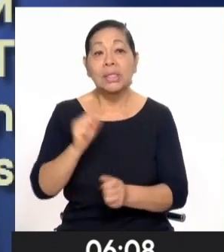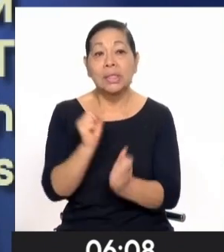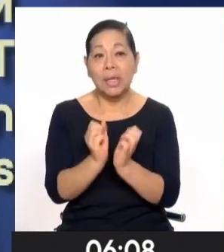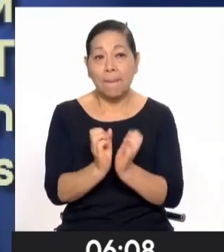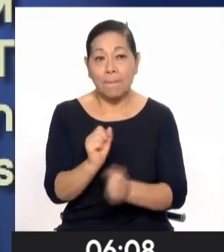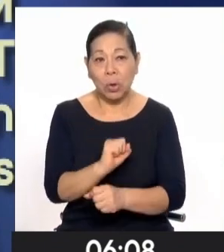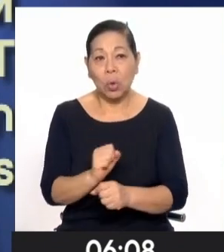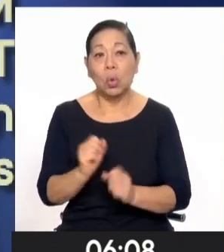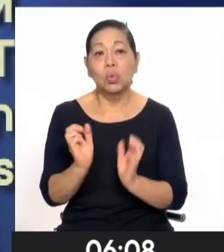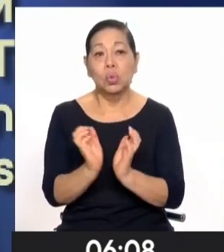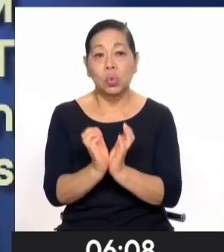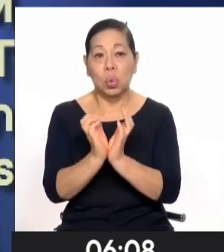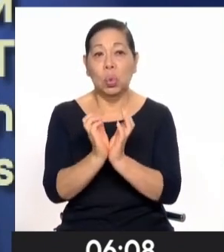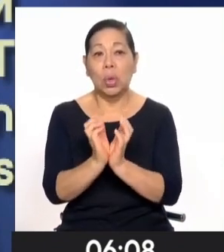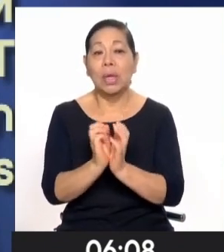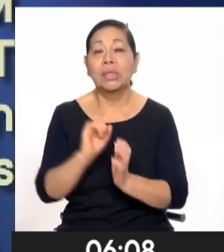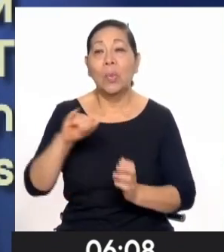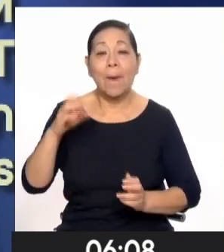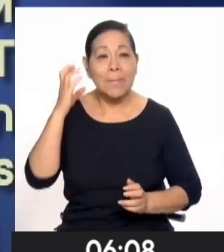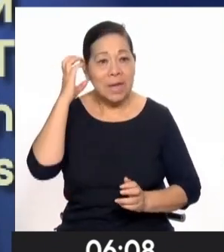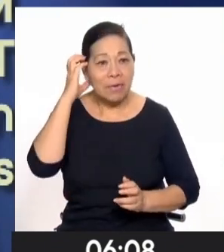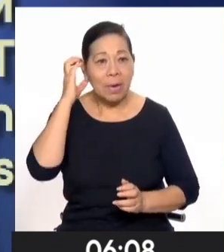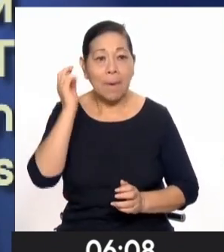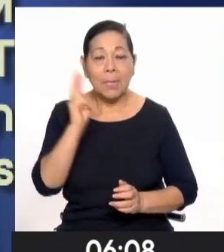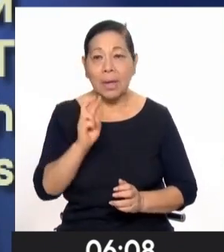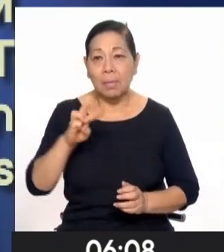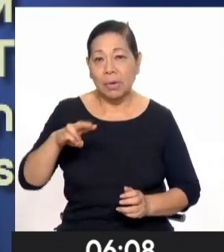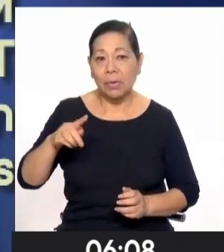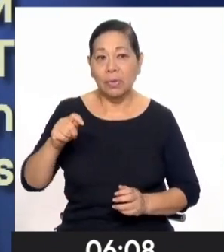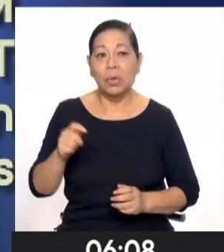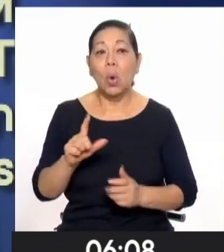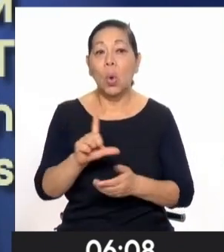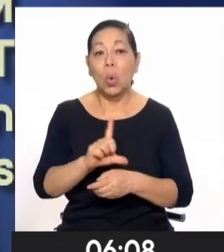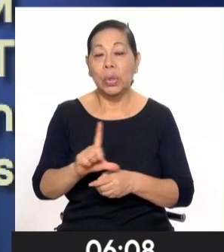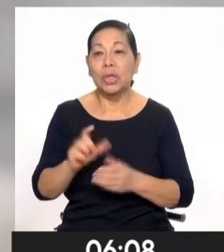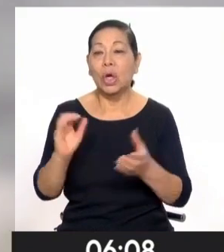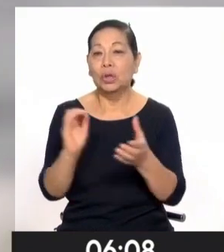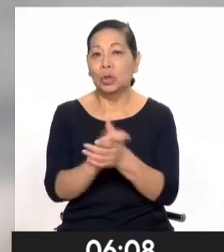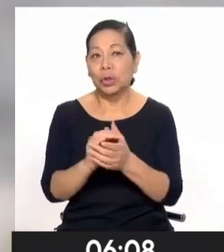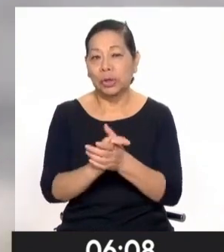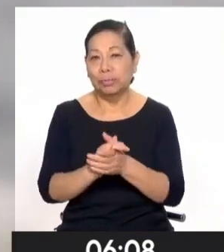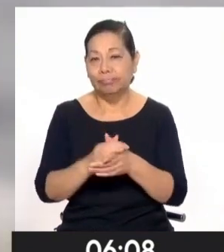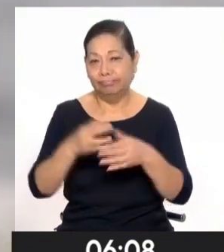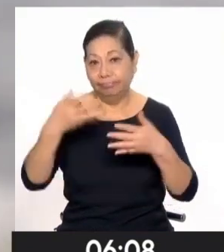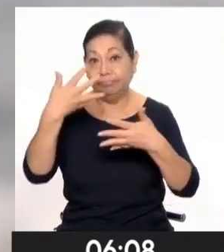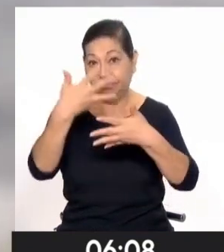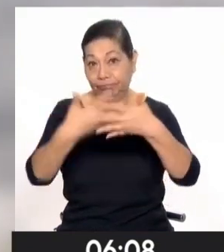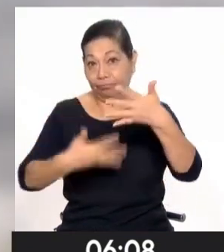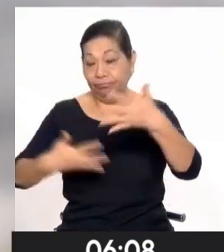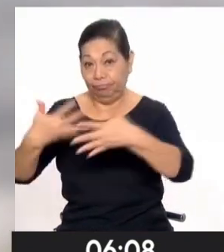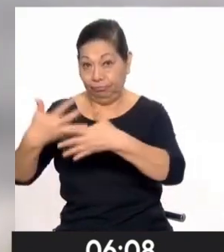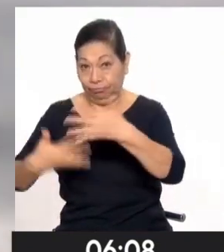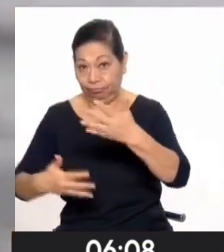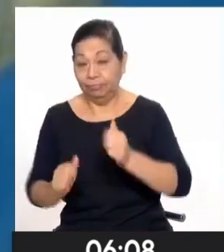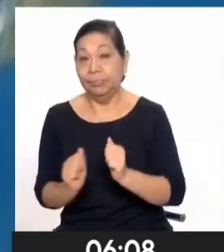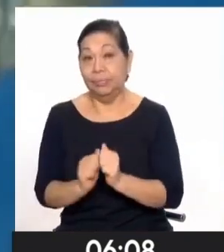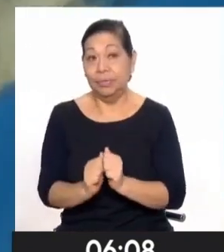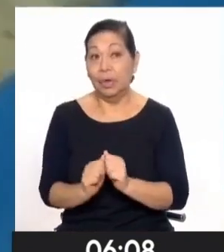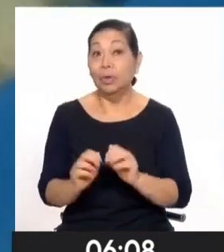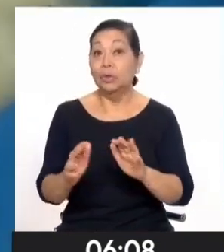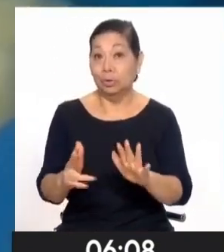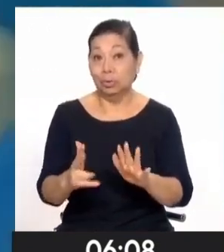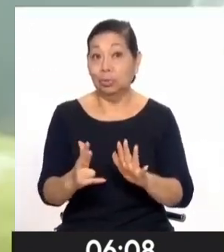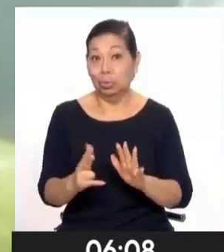San Borja surco San Juan de Miraflores Villa María del triunfo lurín y chorrillos del total de distritos 18